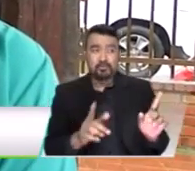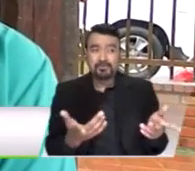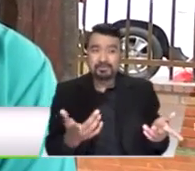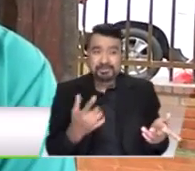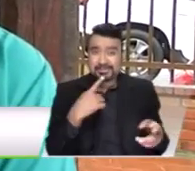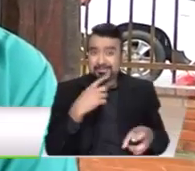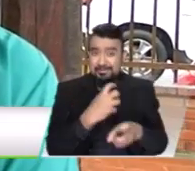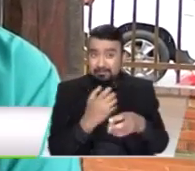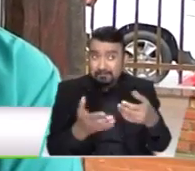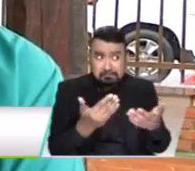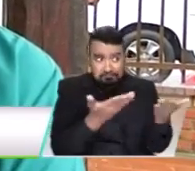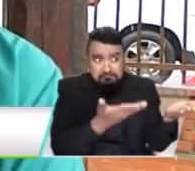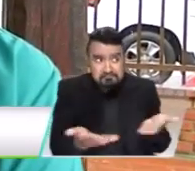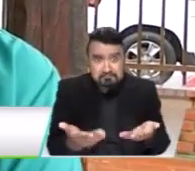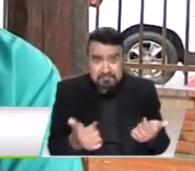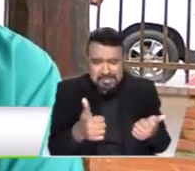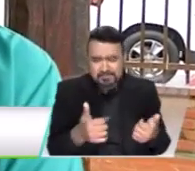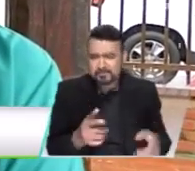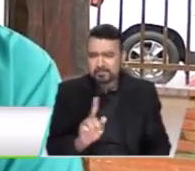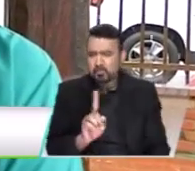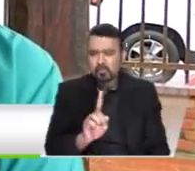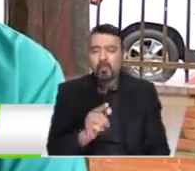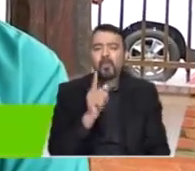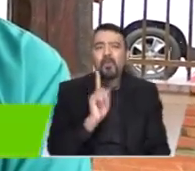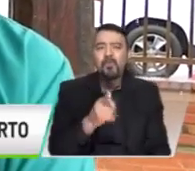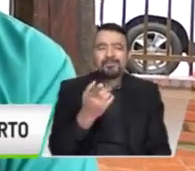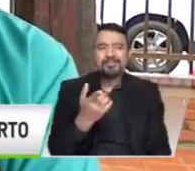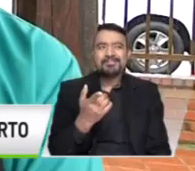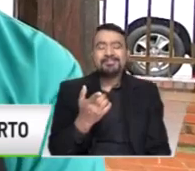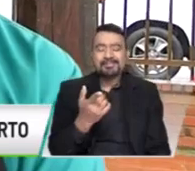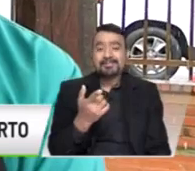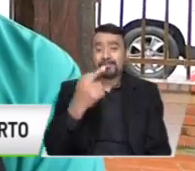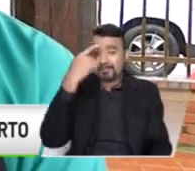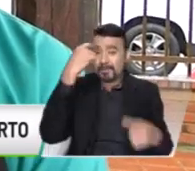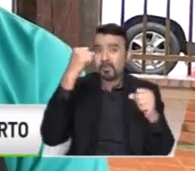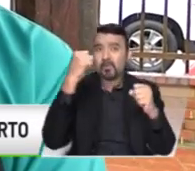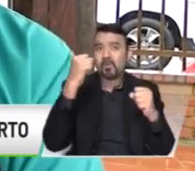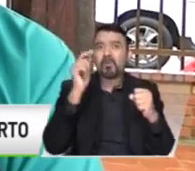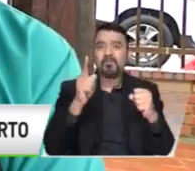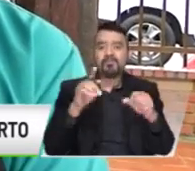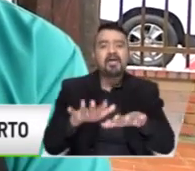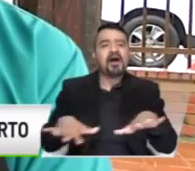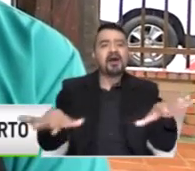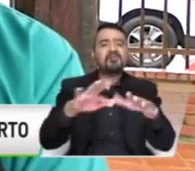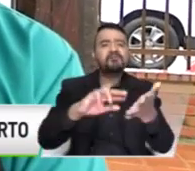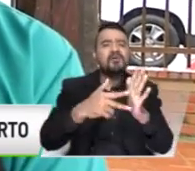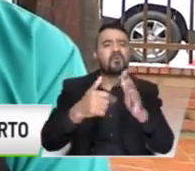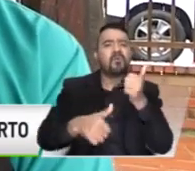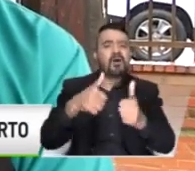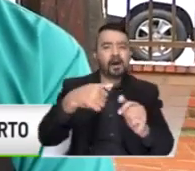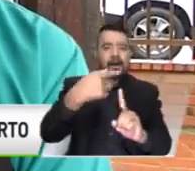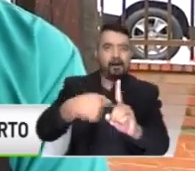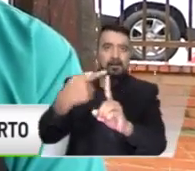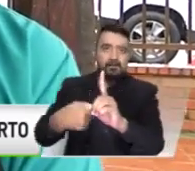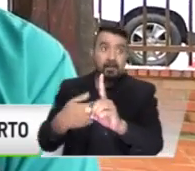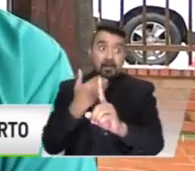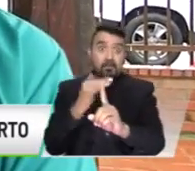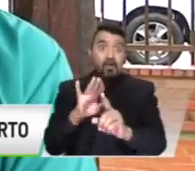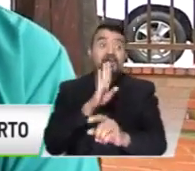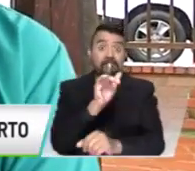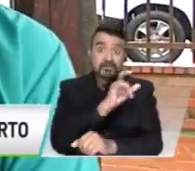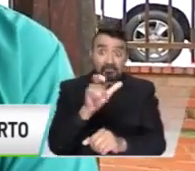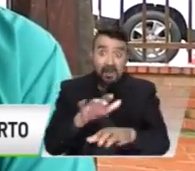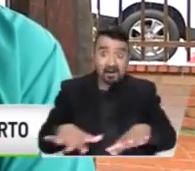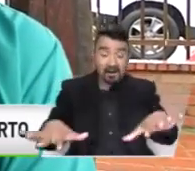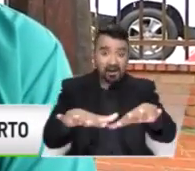porque empezando porque es una propiedad que es arrendada. Entonces al haber otros intereses de otras